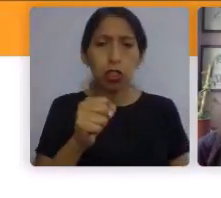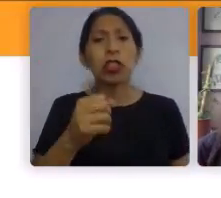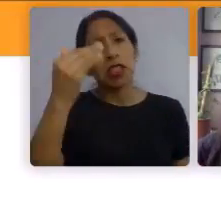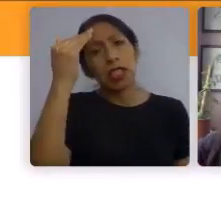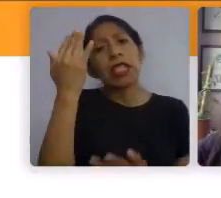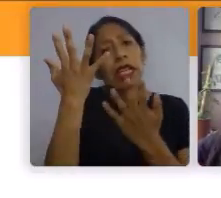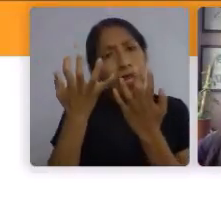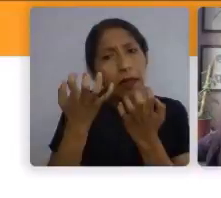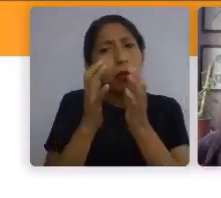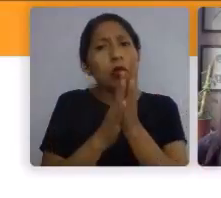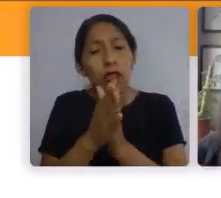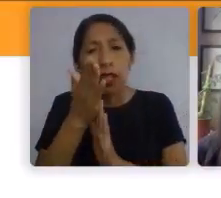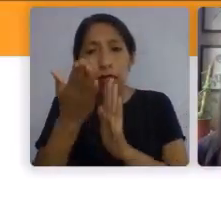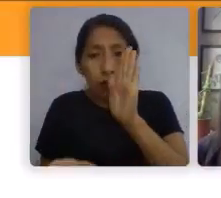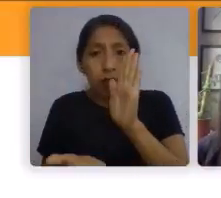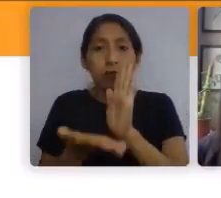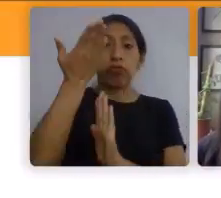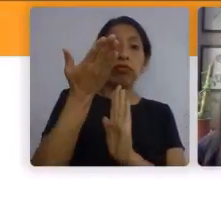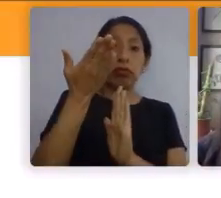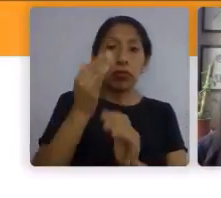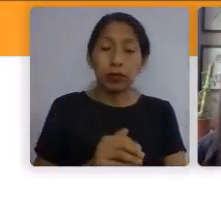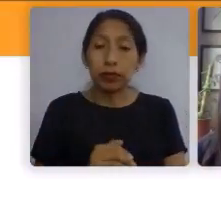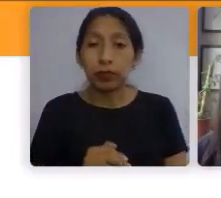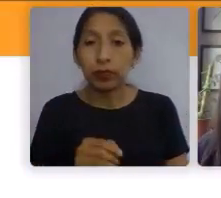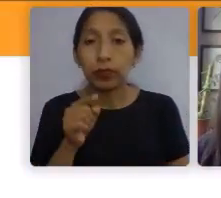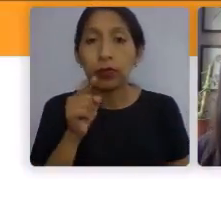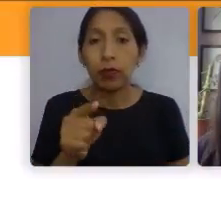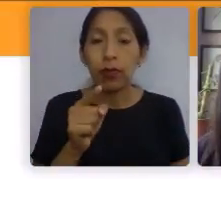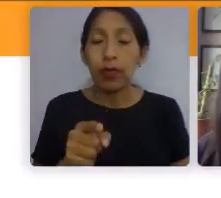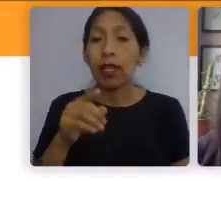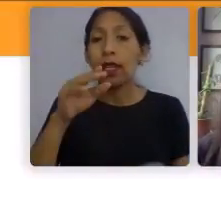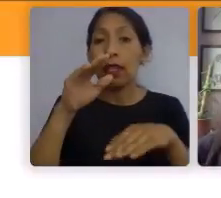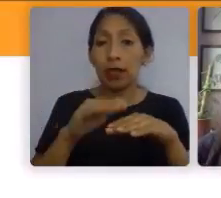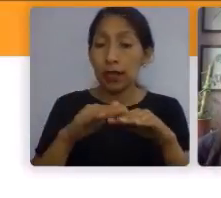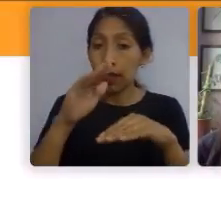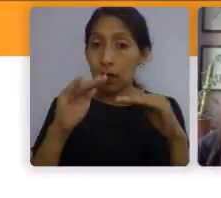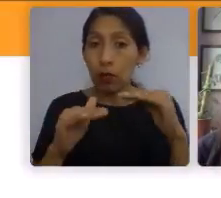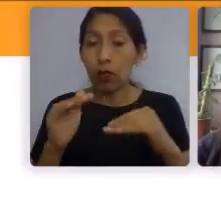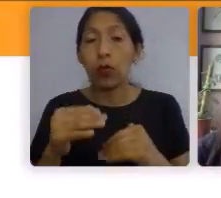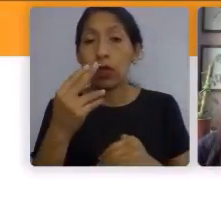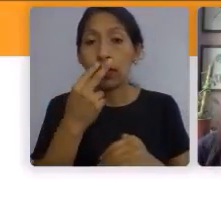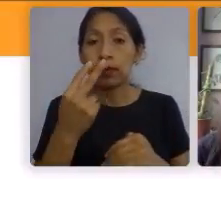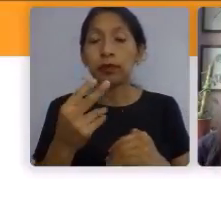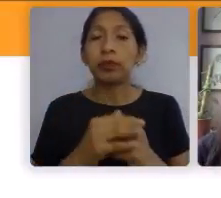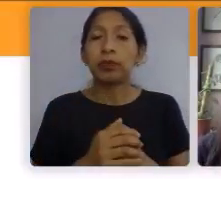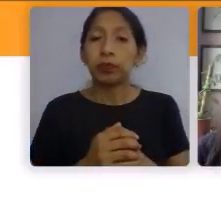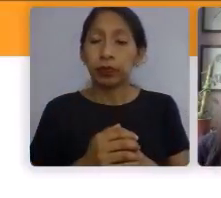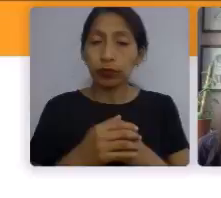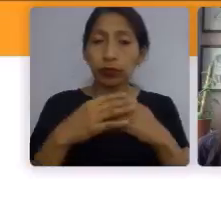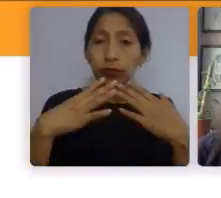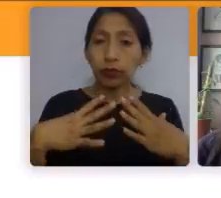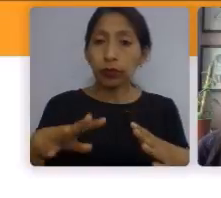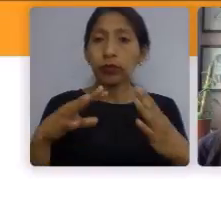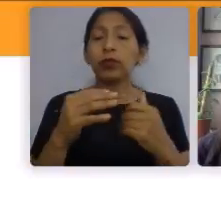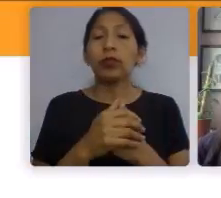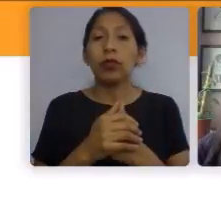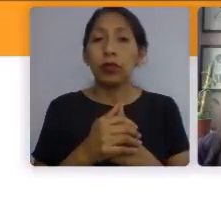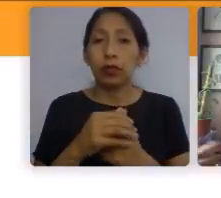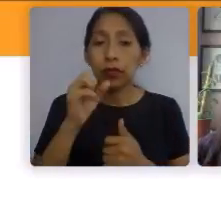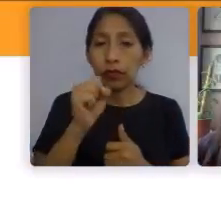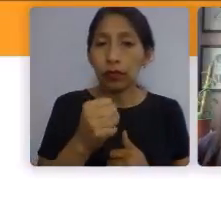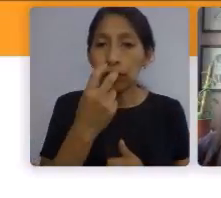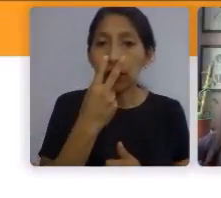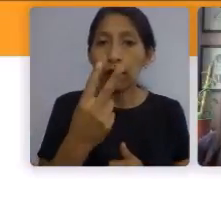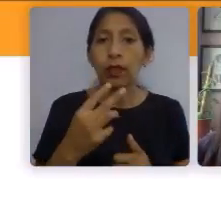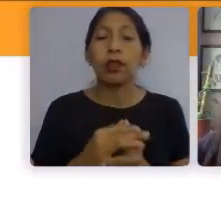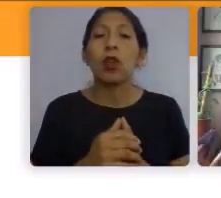crecimiento. Es decir, que a 2022 ya tendríamos, de acuerdo a las proyecciones que nos está dando el Fondo Monetario Internacional,